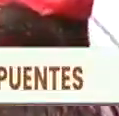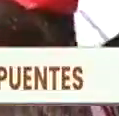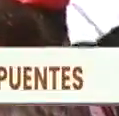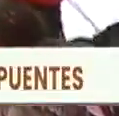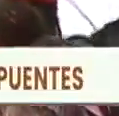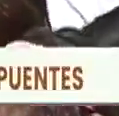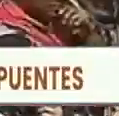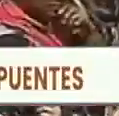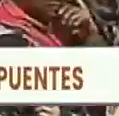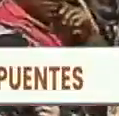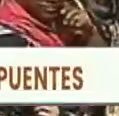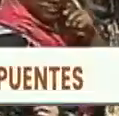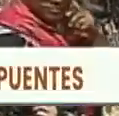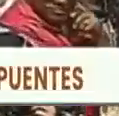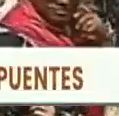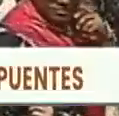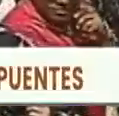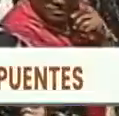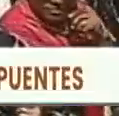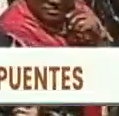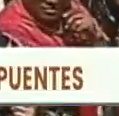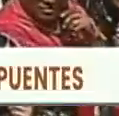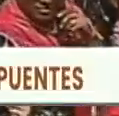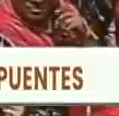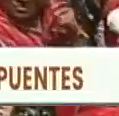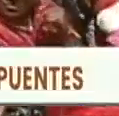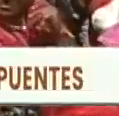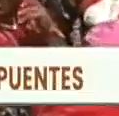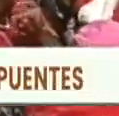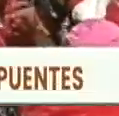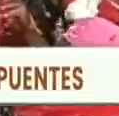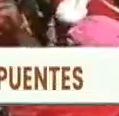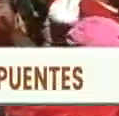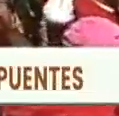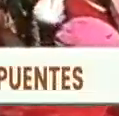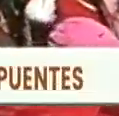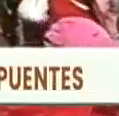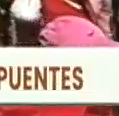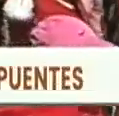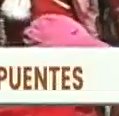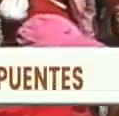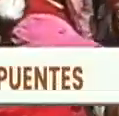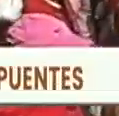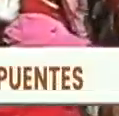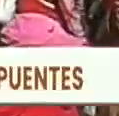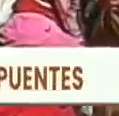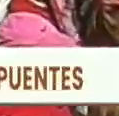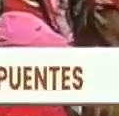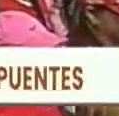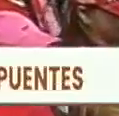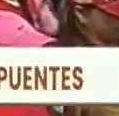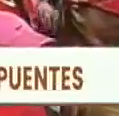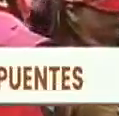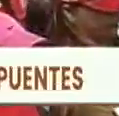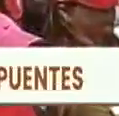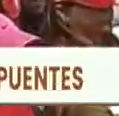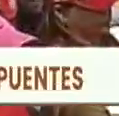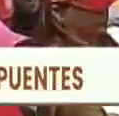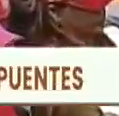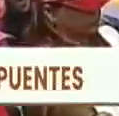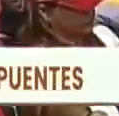Más nada. Y eso es gracias al gobernador, gracias al presidente Maduro, pero sobre todo gracias a ustedes que confiaron en la